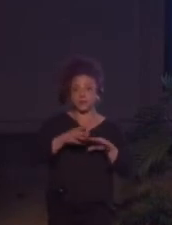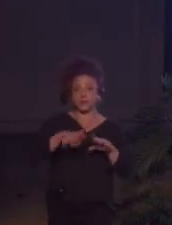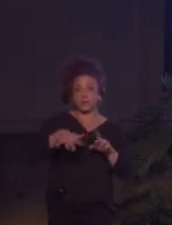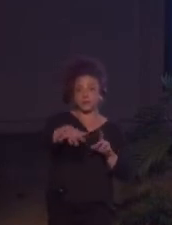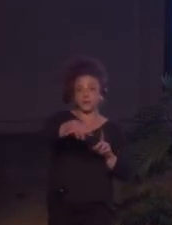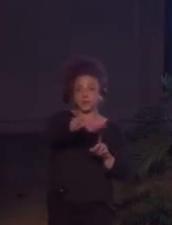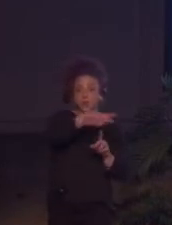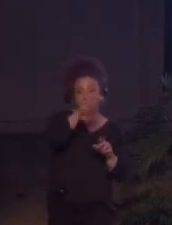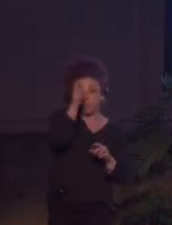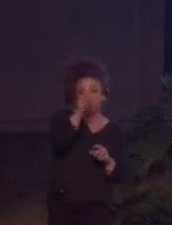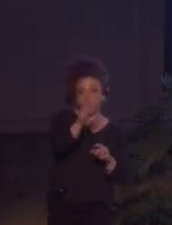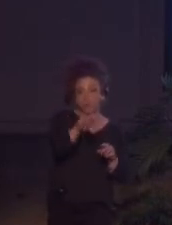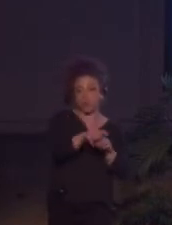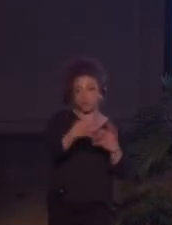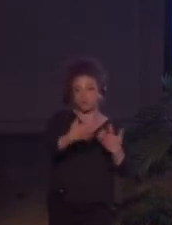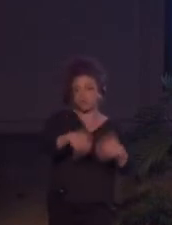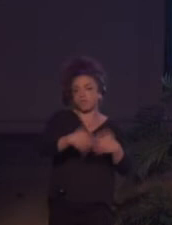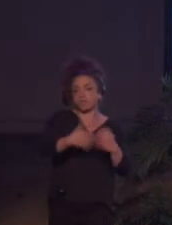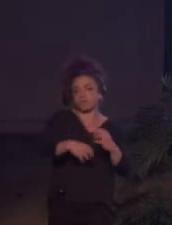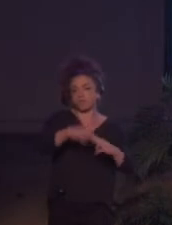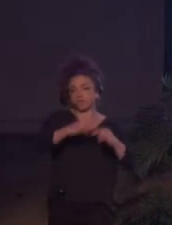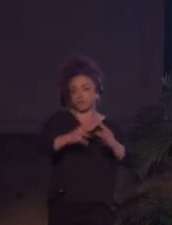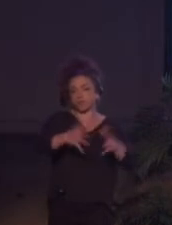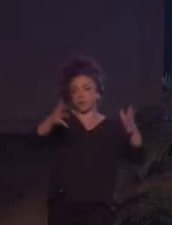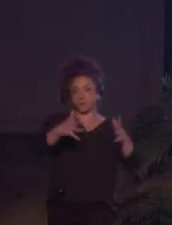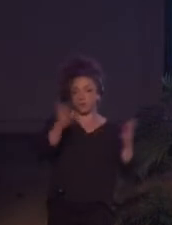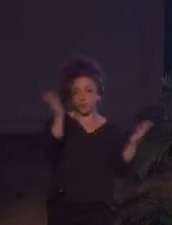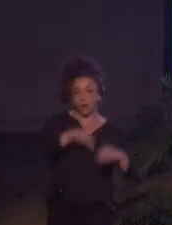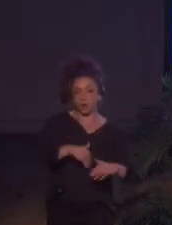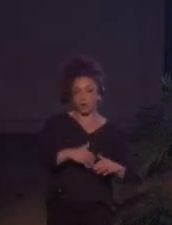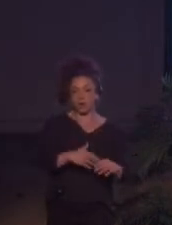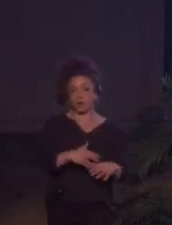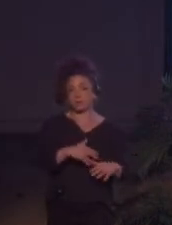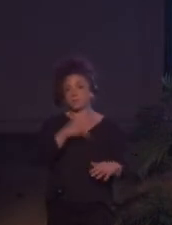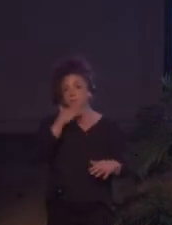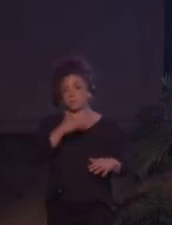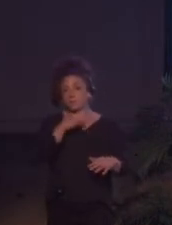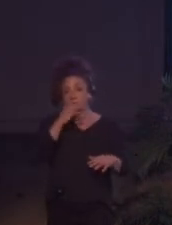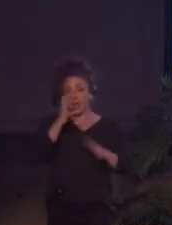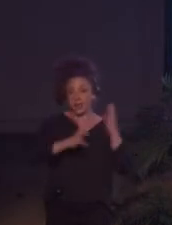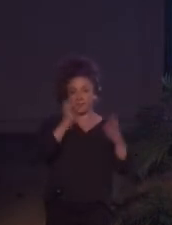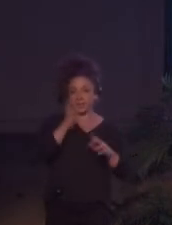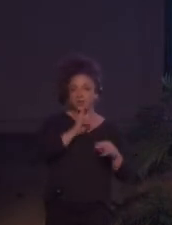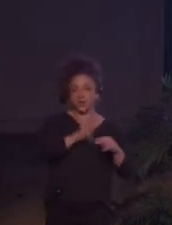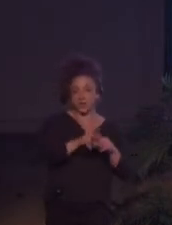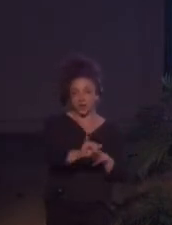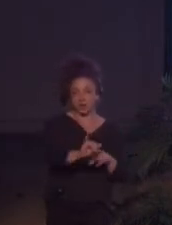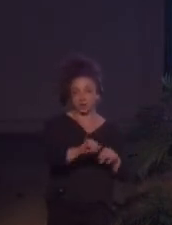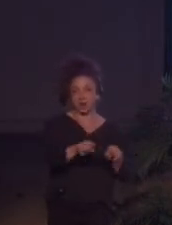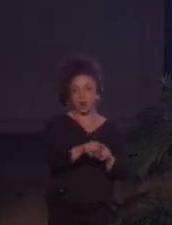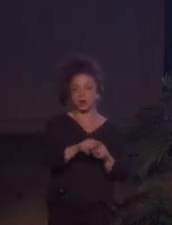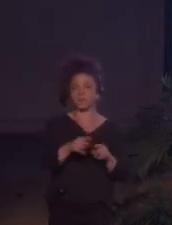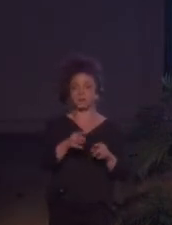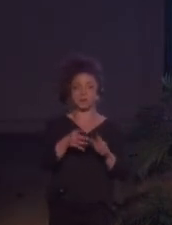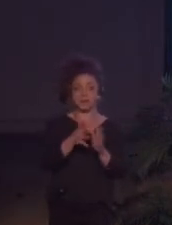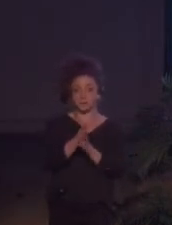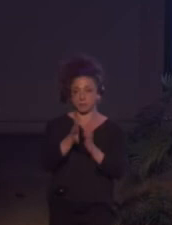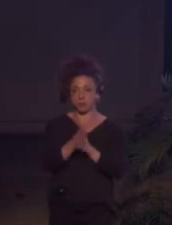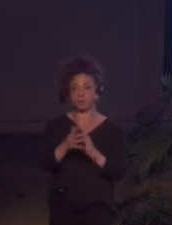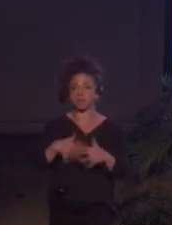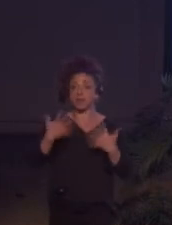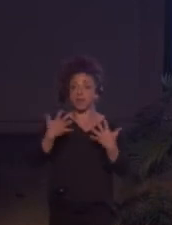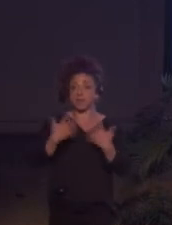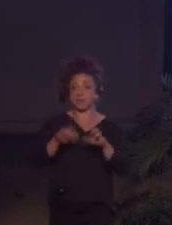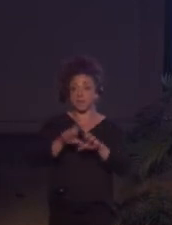tan presente, al menos los animales tienen nombre. No sé si me explico. En una cadena de un